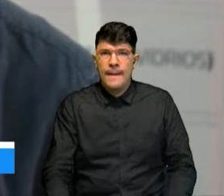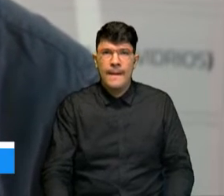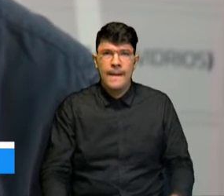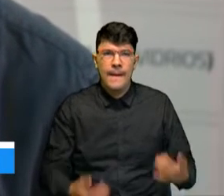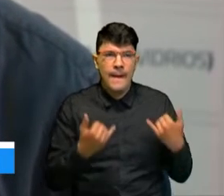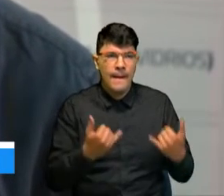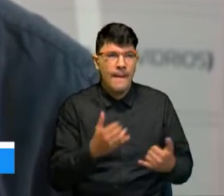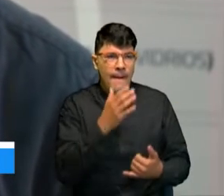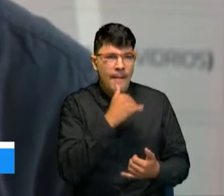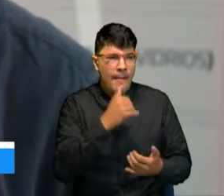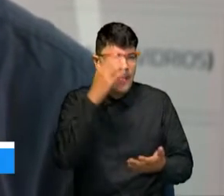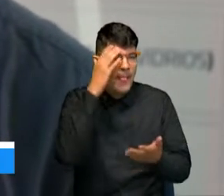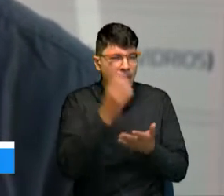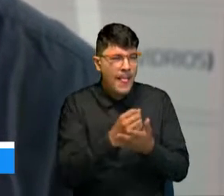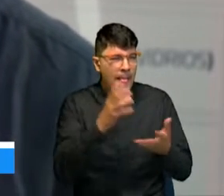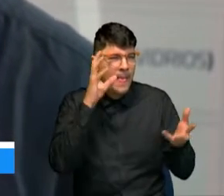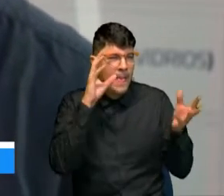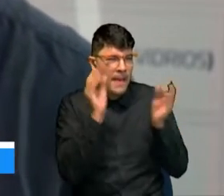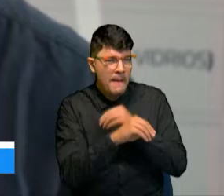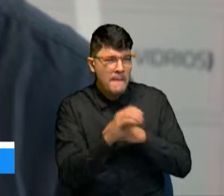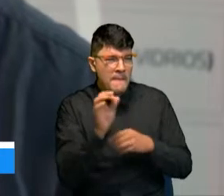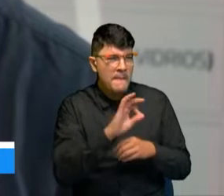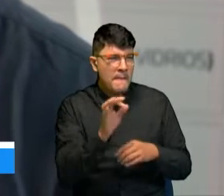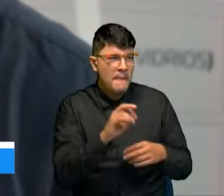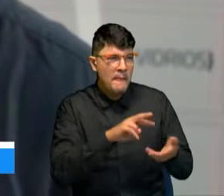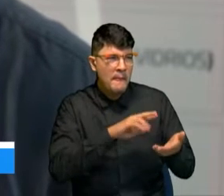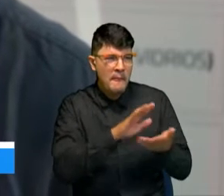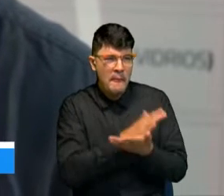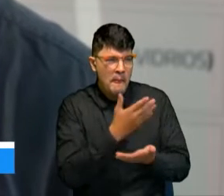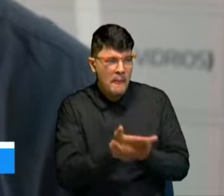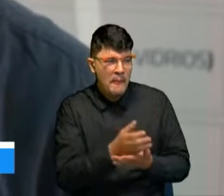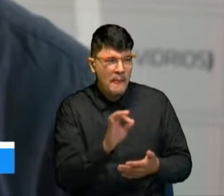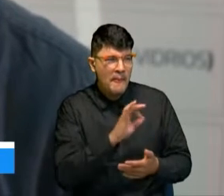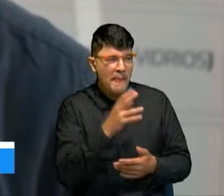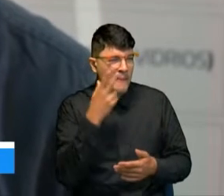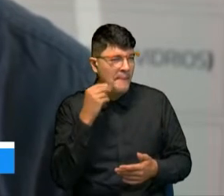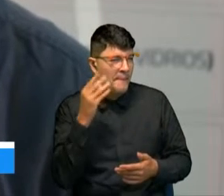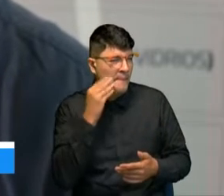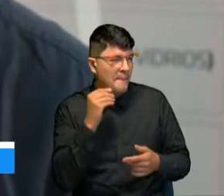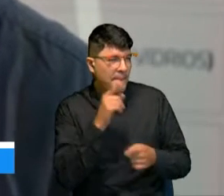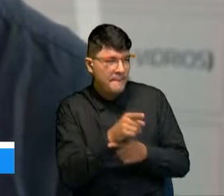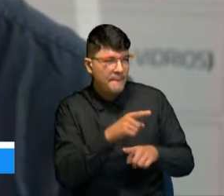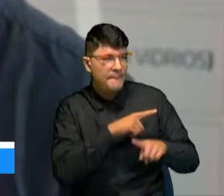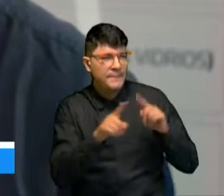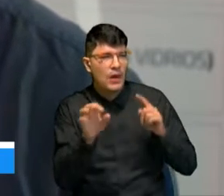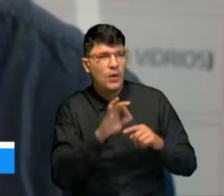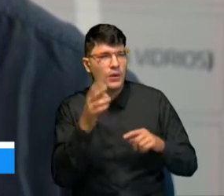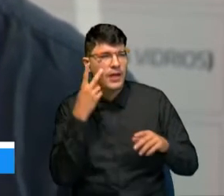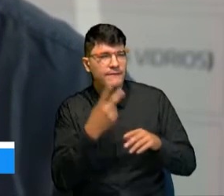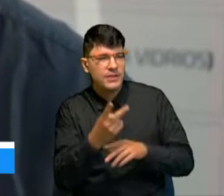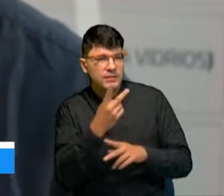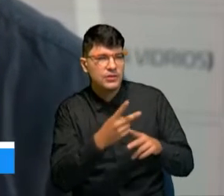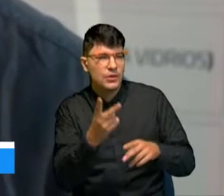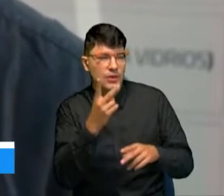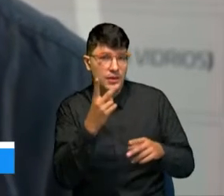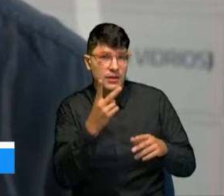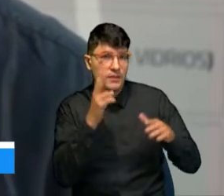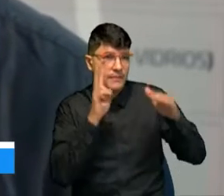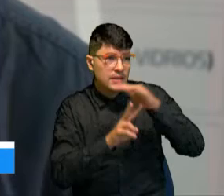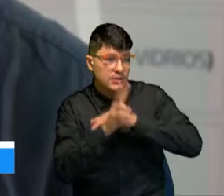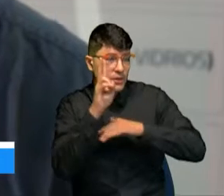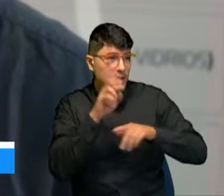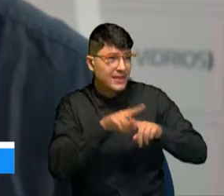que contradiga o que pronto tenga una experiencia diferente o una visión diferente frente al tema del